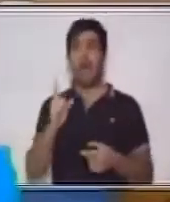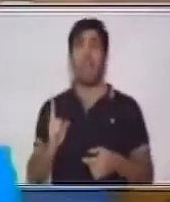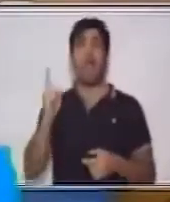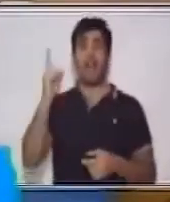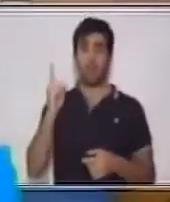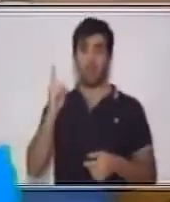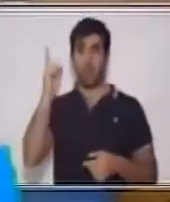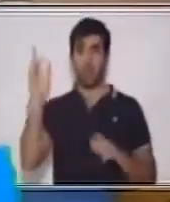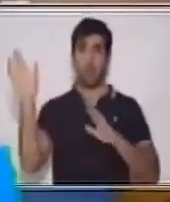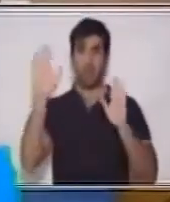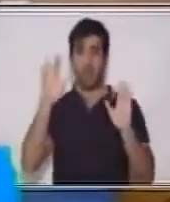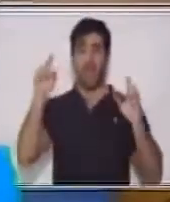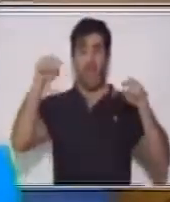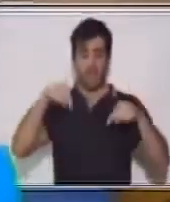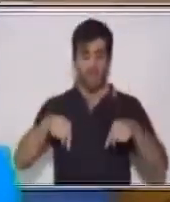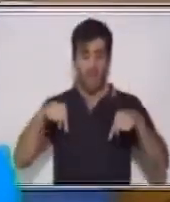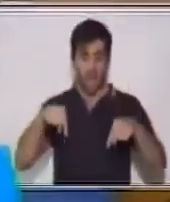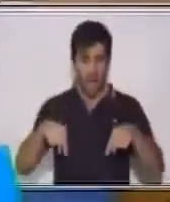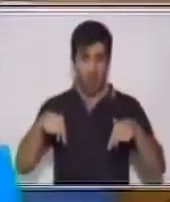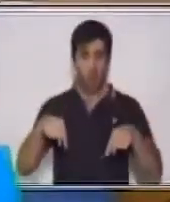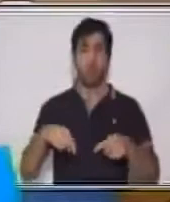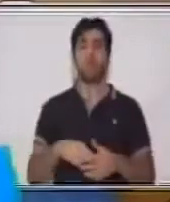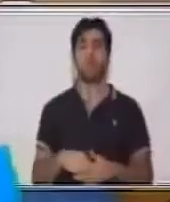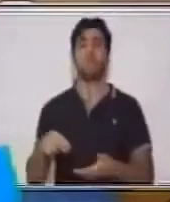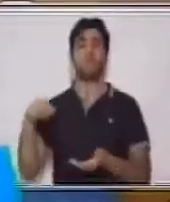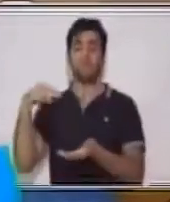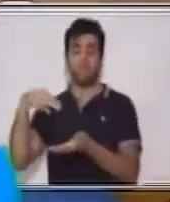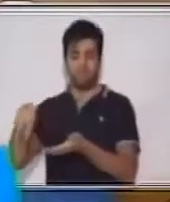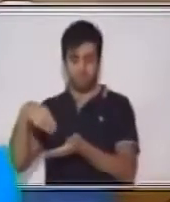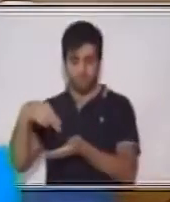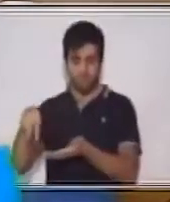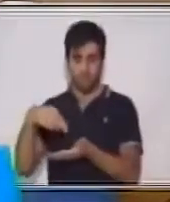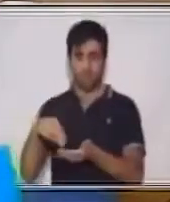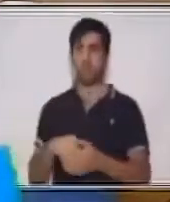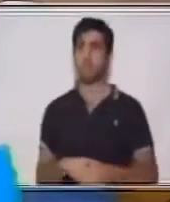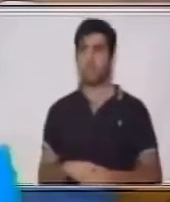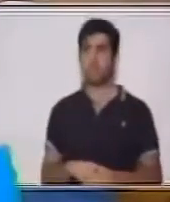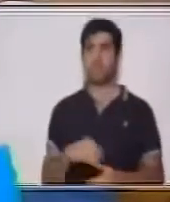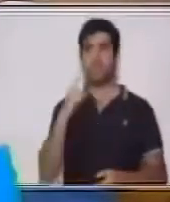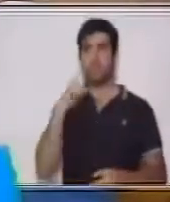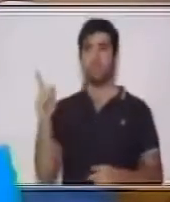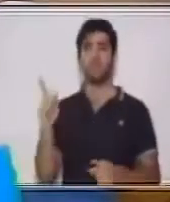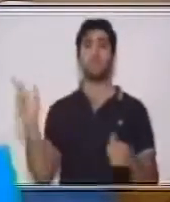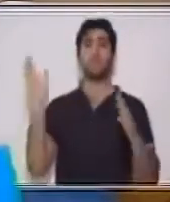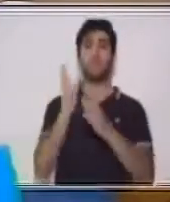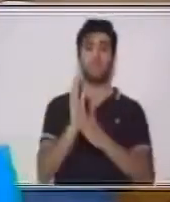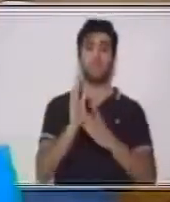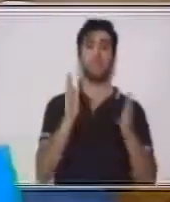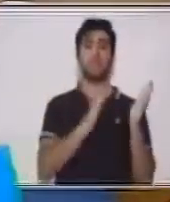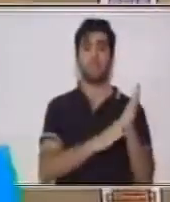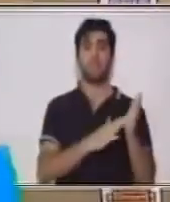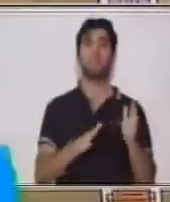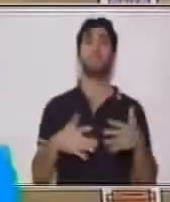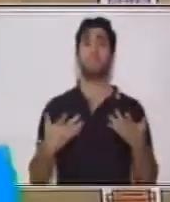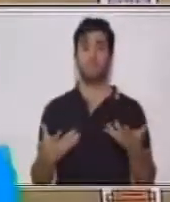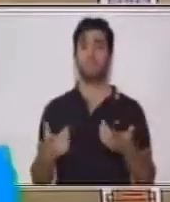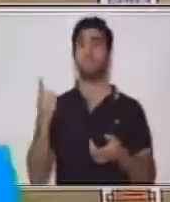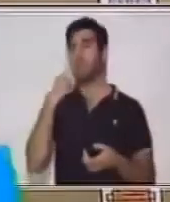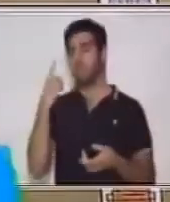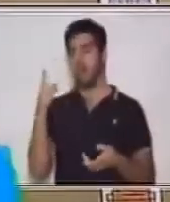ajá, bajaba, bailaba, hacía palmas. ¿Qué más?